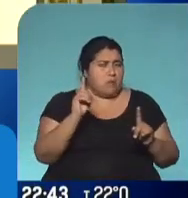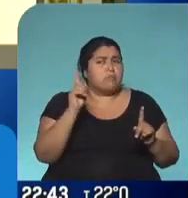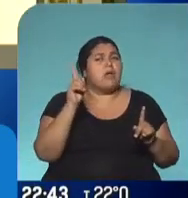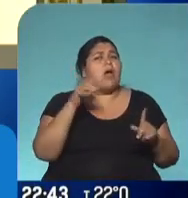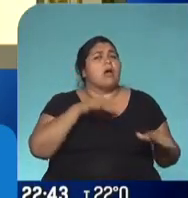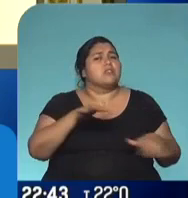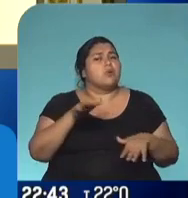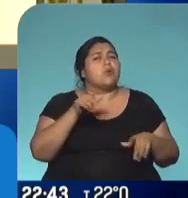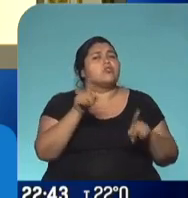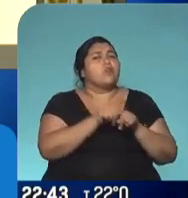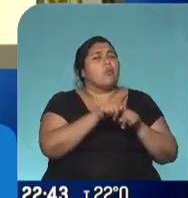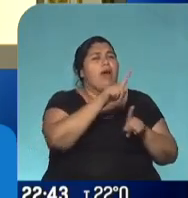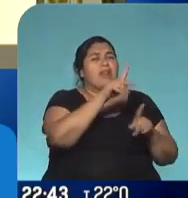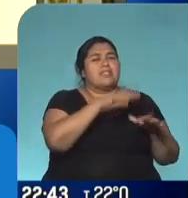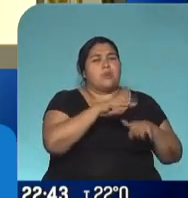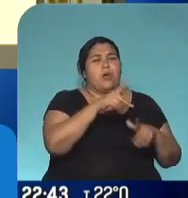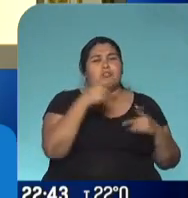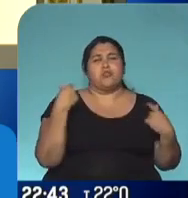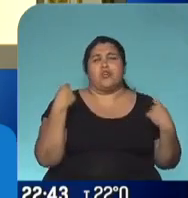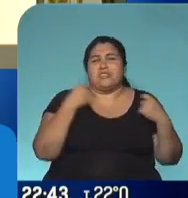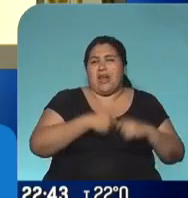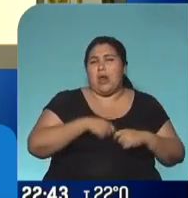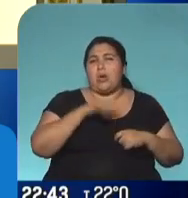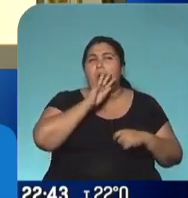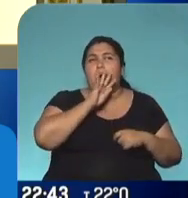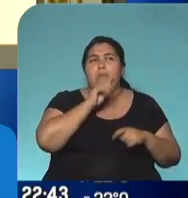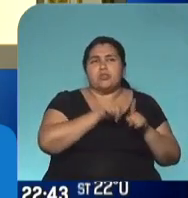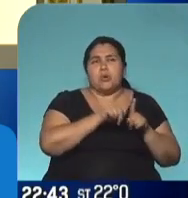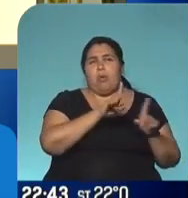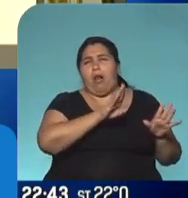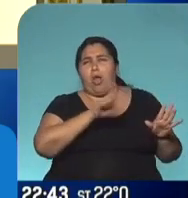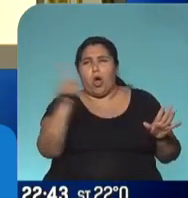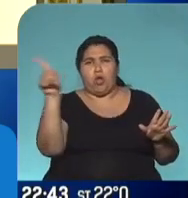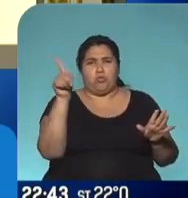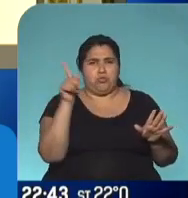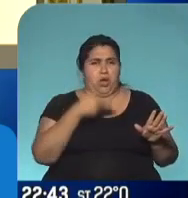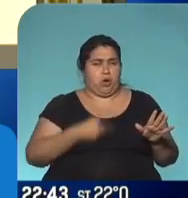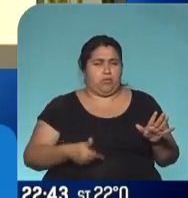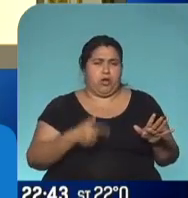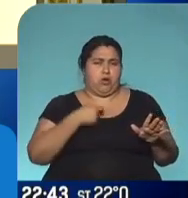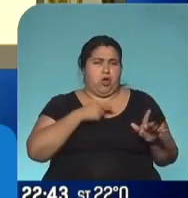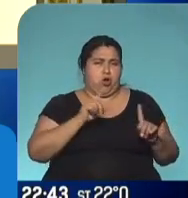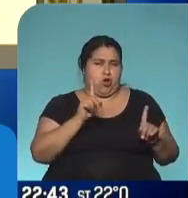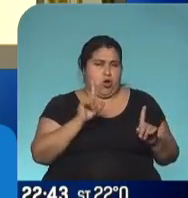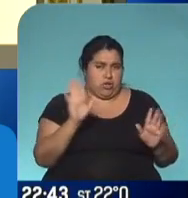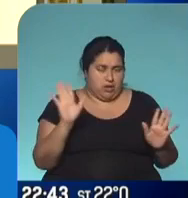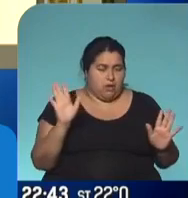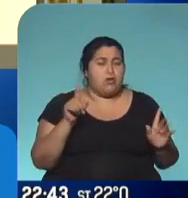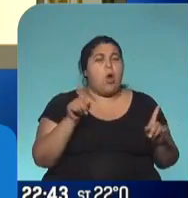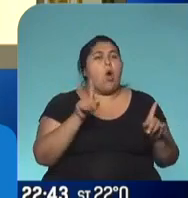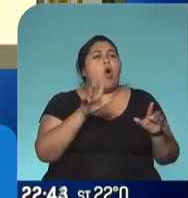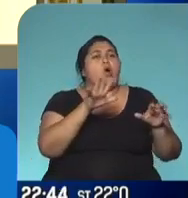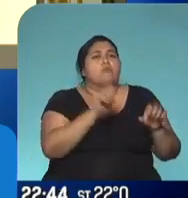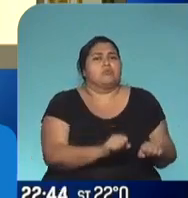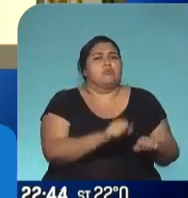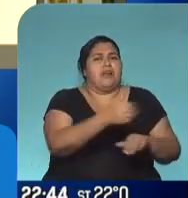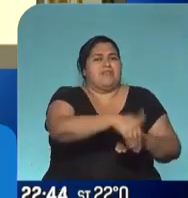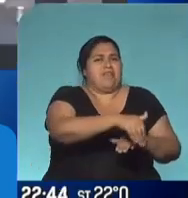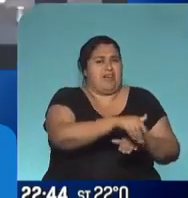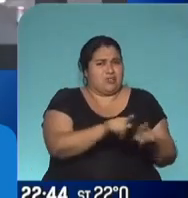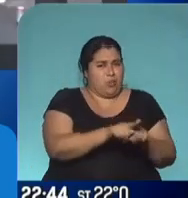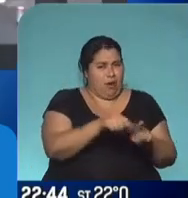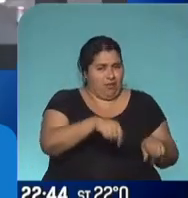los chalecos amarillos, otra nueva asonada popular o toma de las calles, como ya le sucedió en este mismo